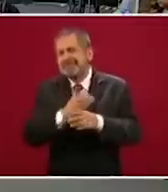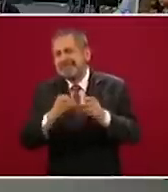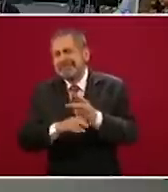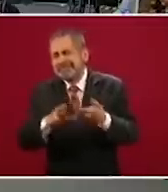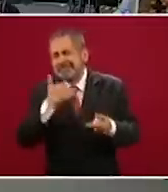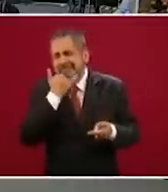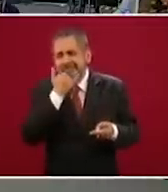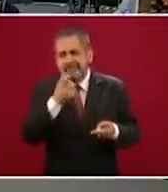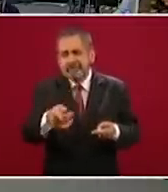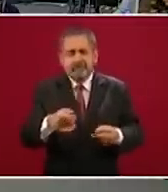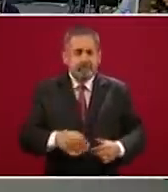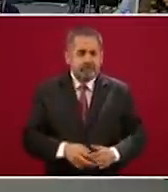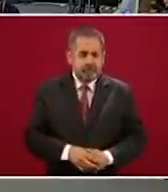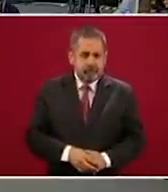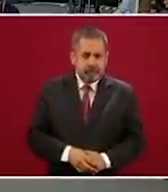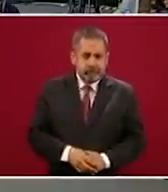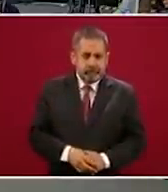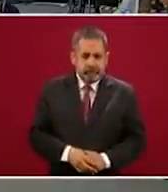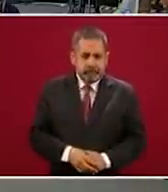decías?